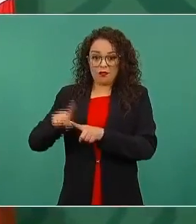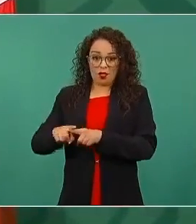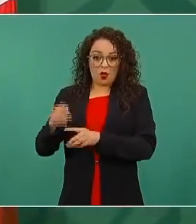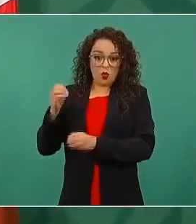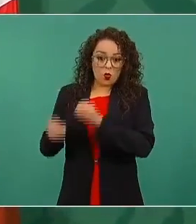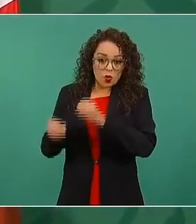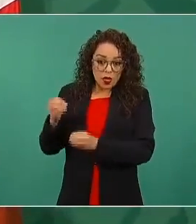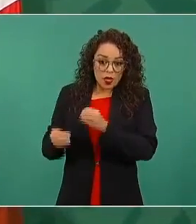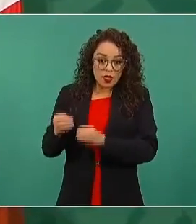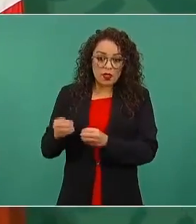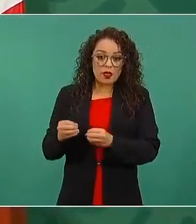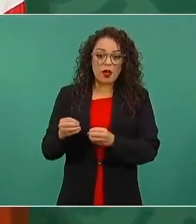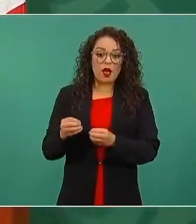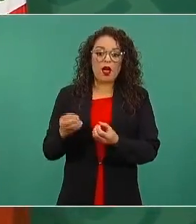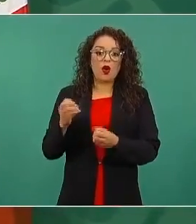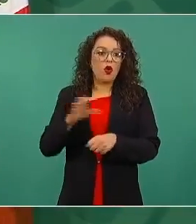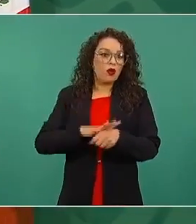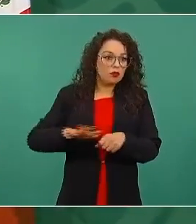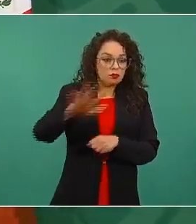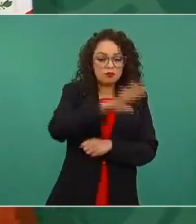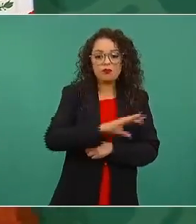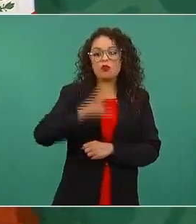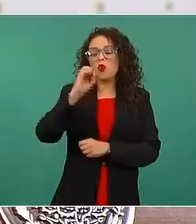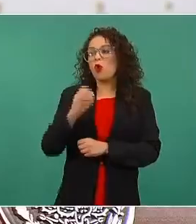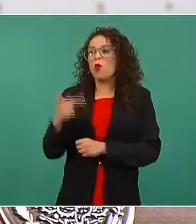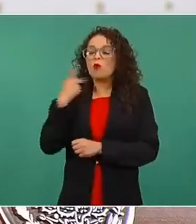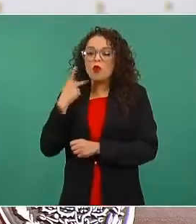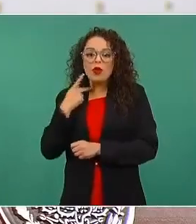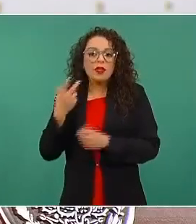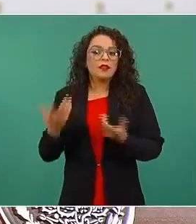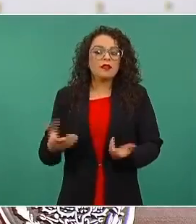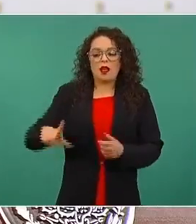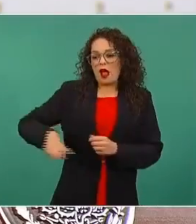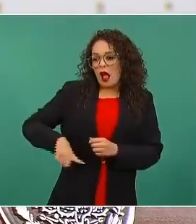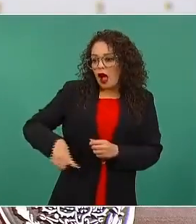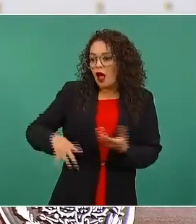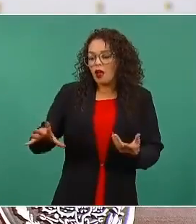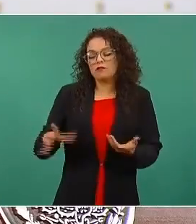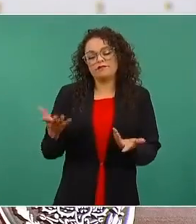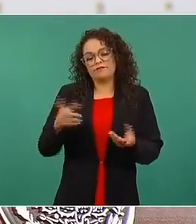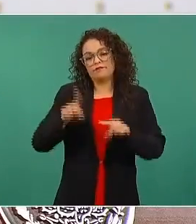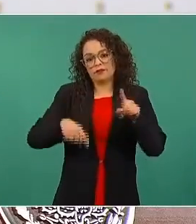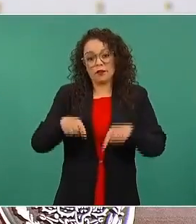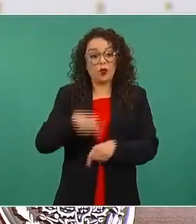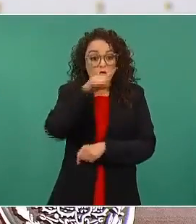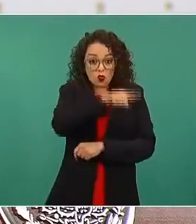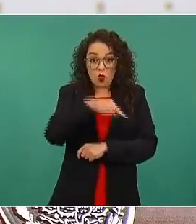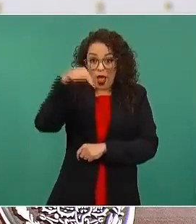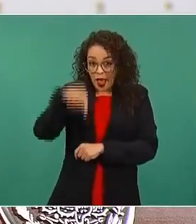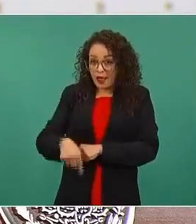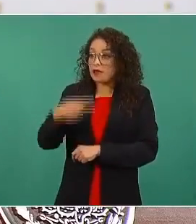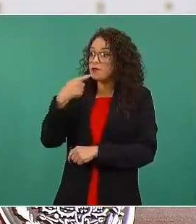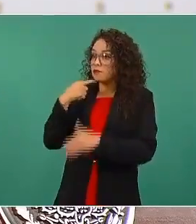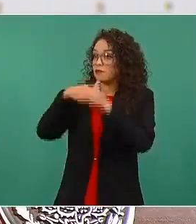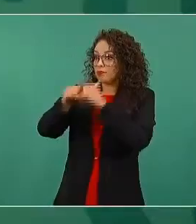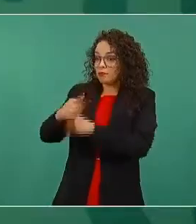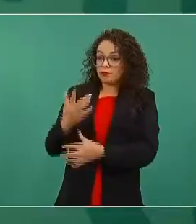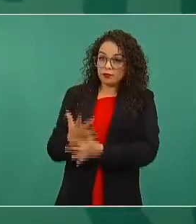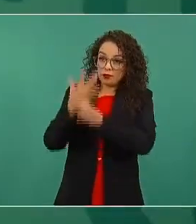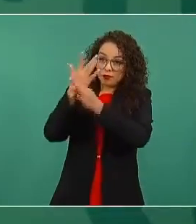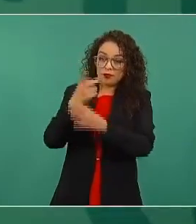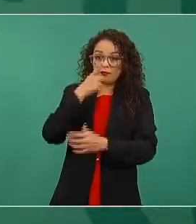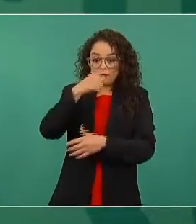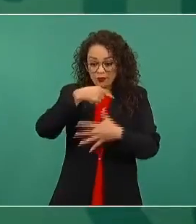también pública o política, ¿no? Entonces, el hecho de que tú puedas hacer una denuncia aquí, ¿sí? Eso es sí algo se lo